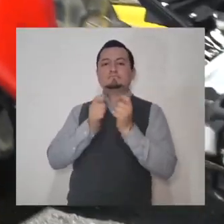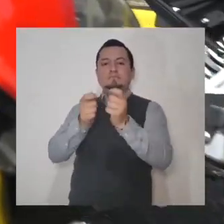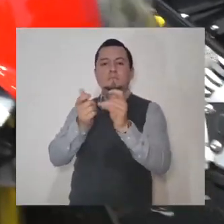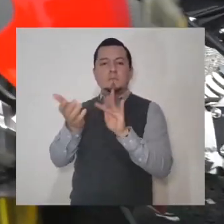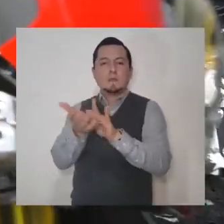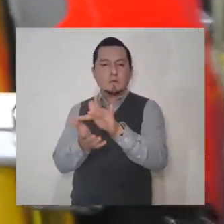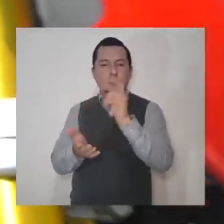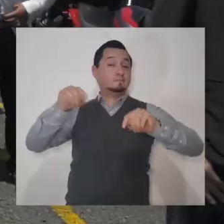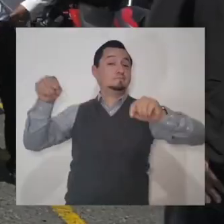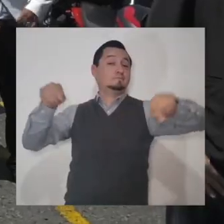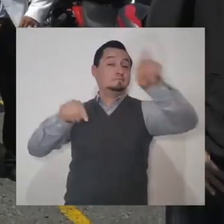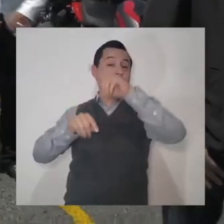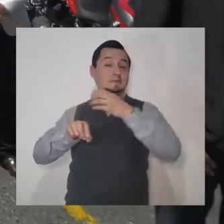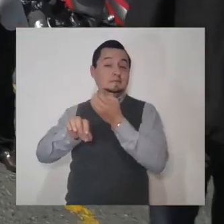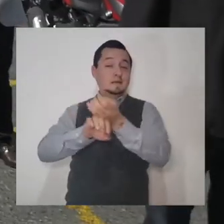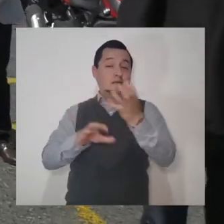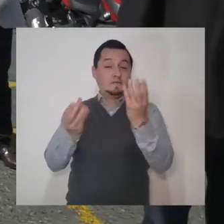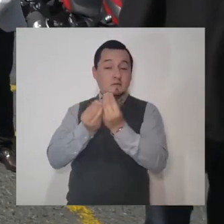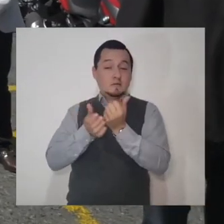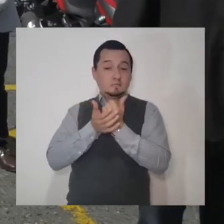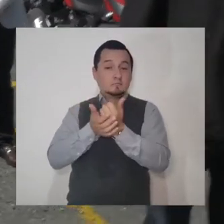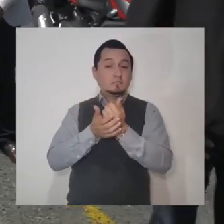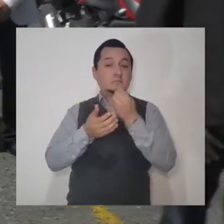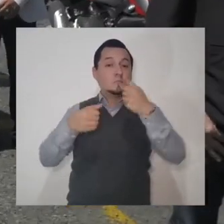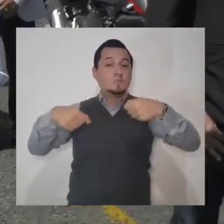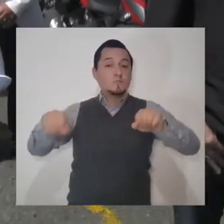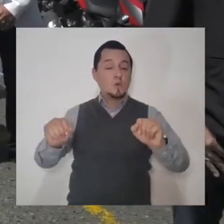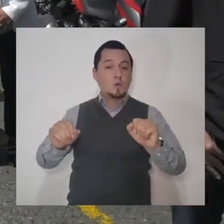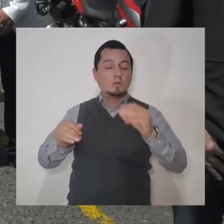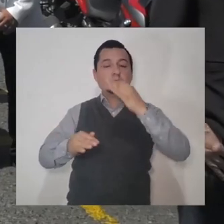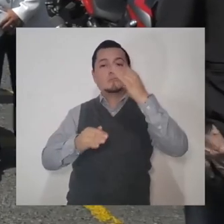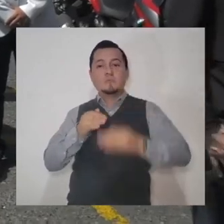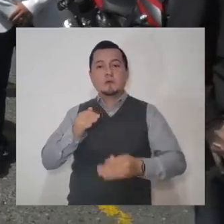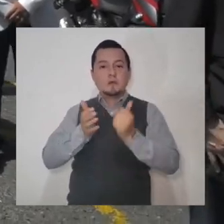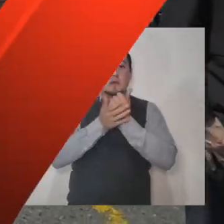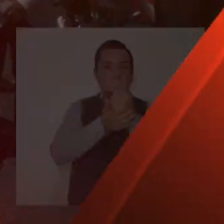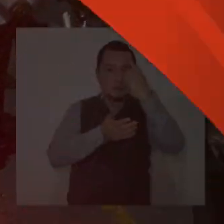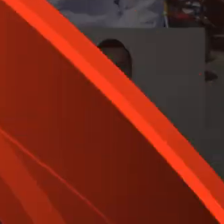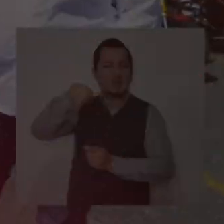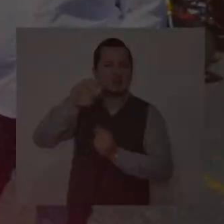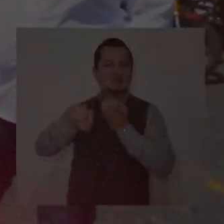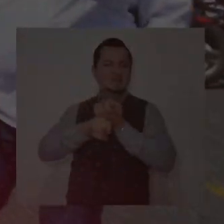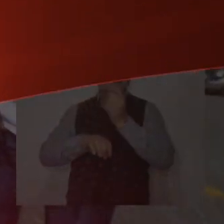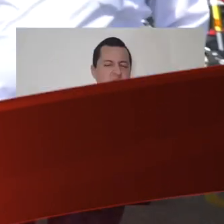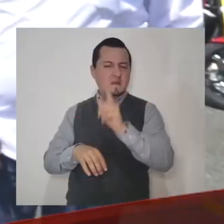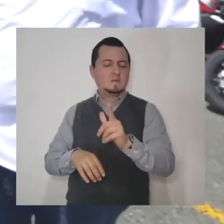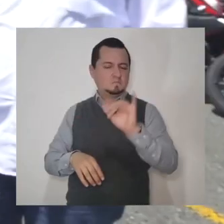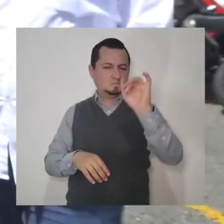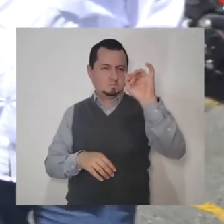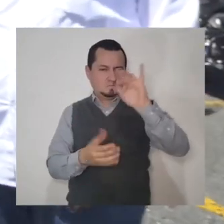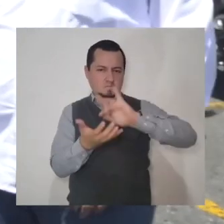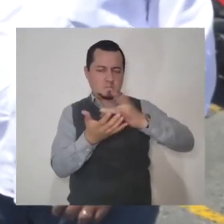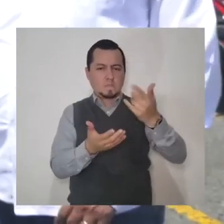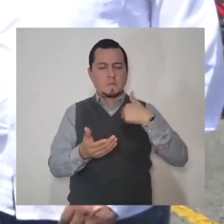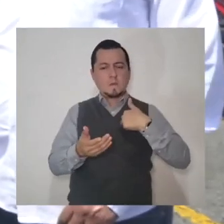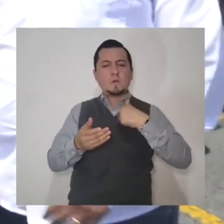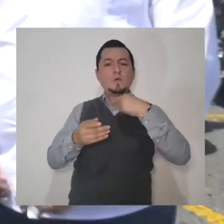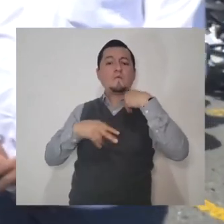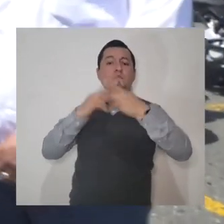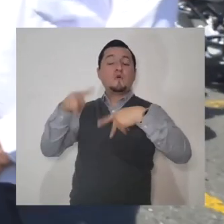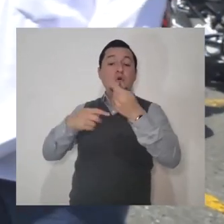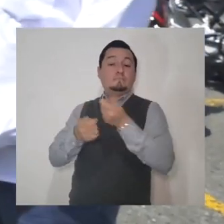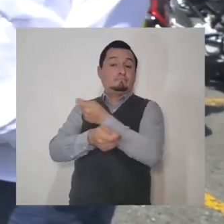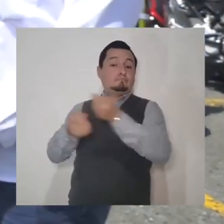59 municipios del estado que están recibiendo estas motocicletas para reforzar las áreas de seguridad pública. Claro que sí, gobernador. Hoy estamos